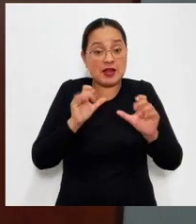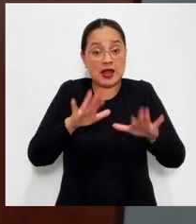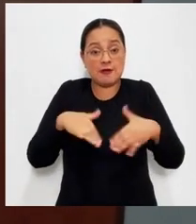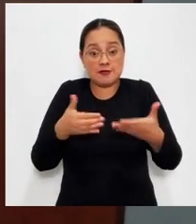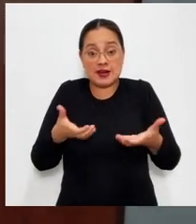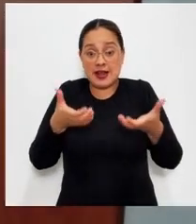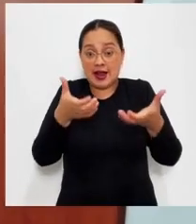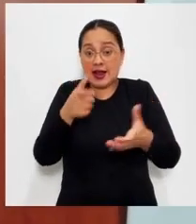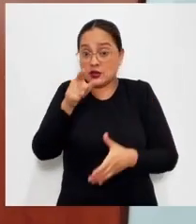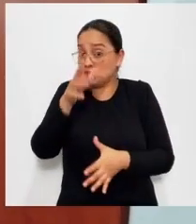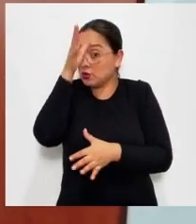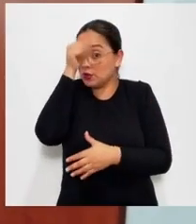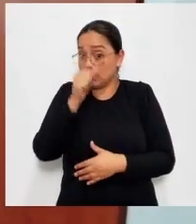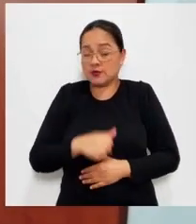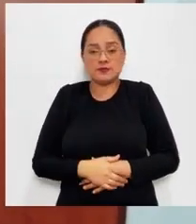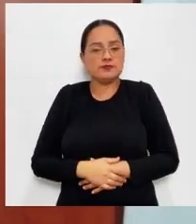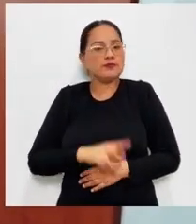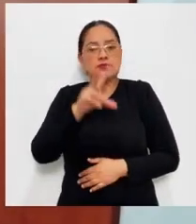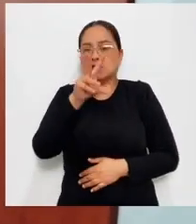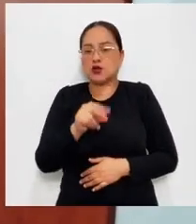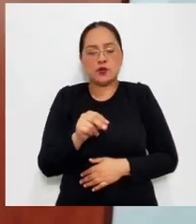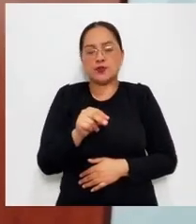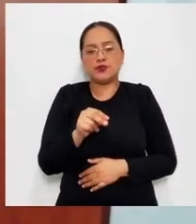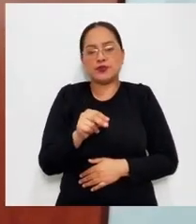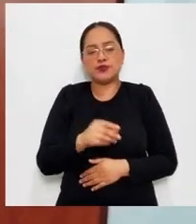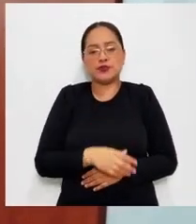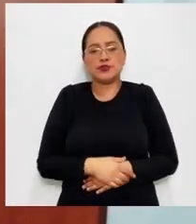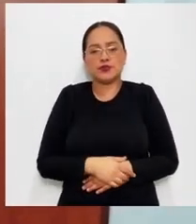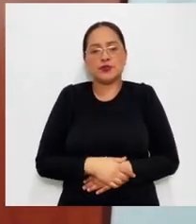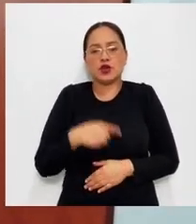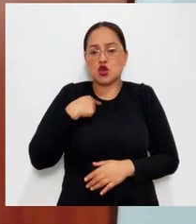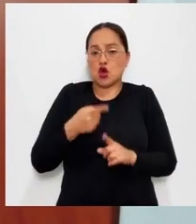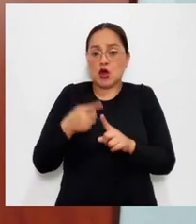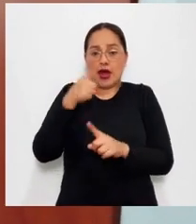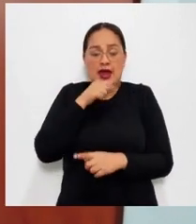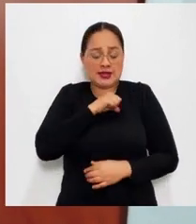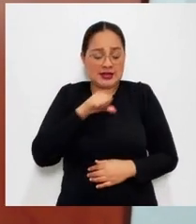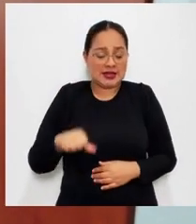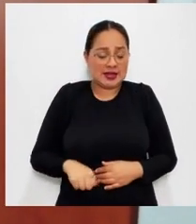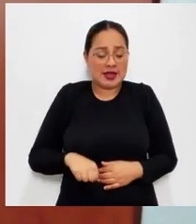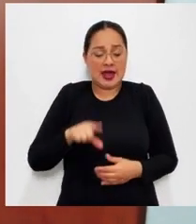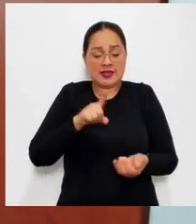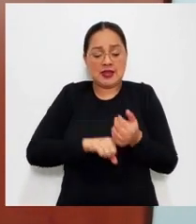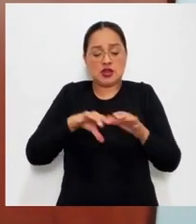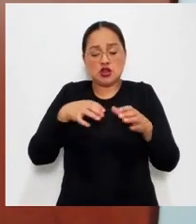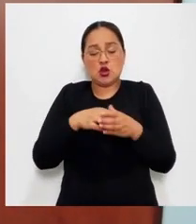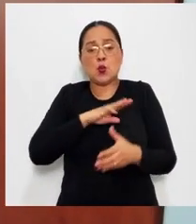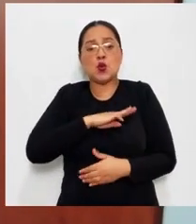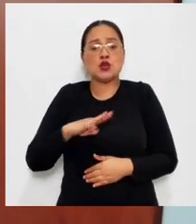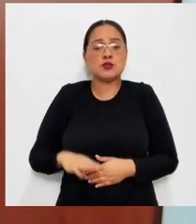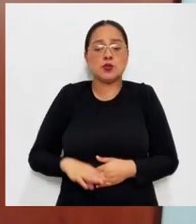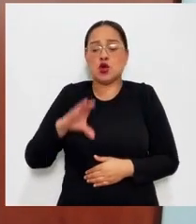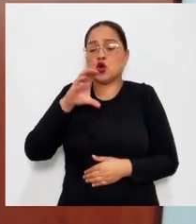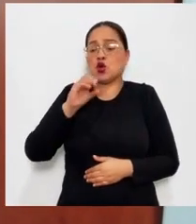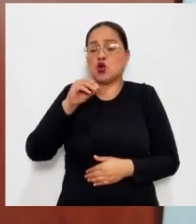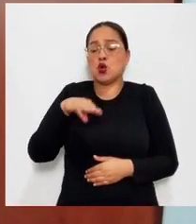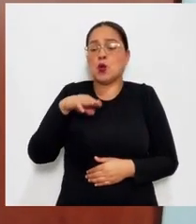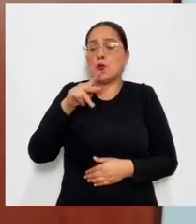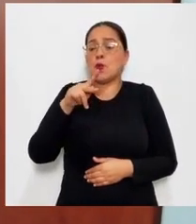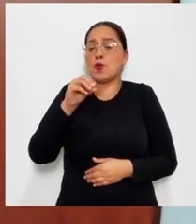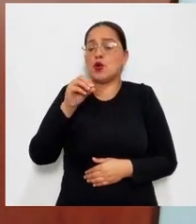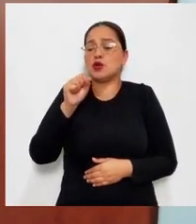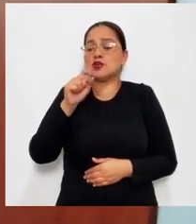pública? No, definitivamente no. Yo fui alcaldesa en el municipio de Compostela, mi estado de